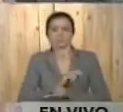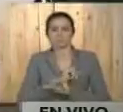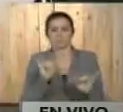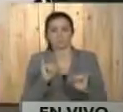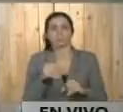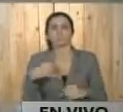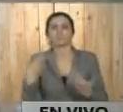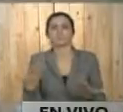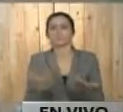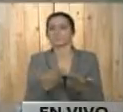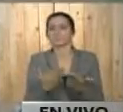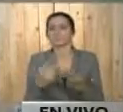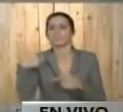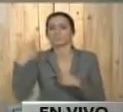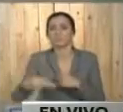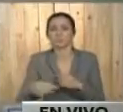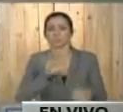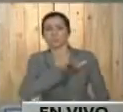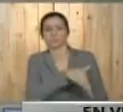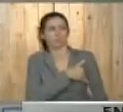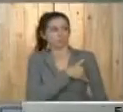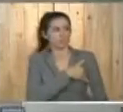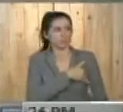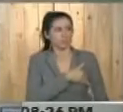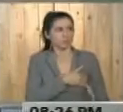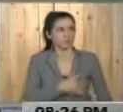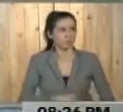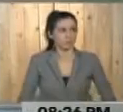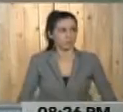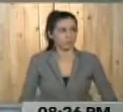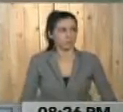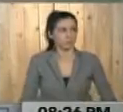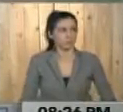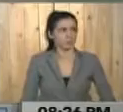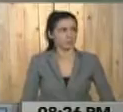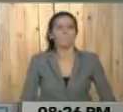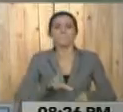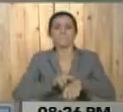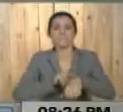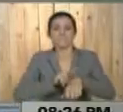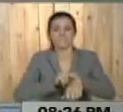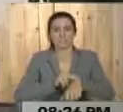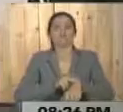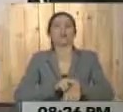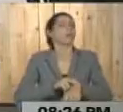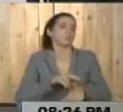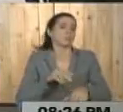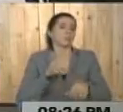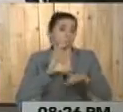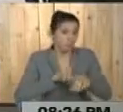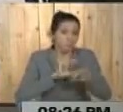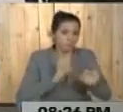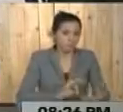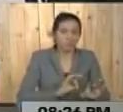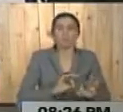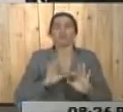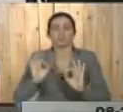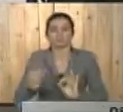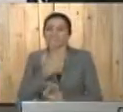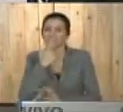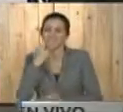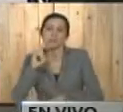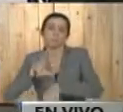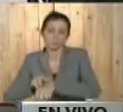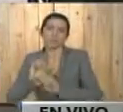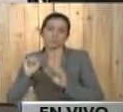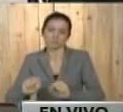qué? Me gusta la medicina, pero quedé en la misma ciencia de la salud, en odontología. ¿Quieres estudiar odontología o medicina? Medicina. Vas a